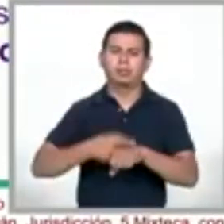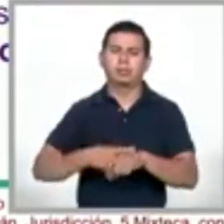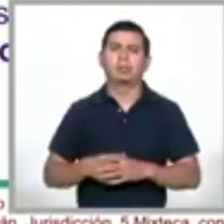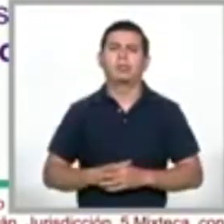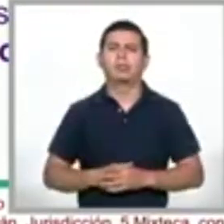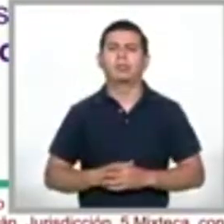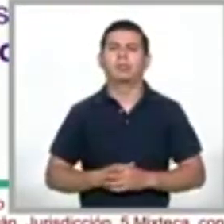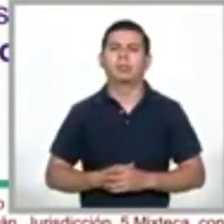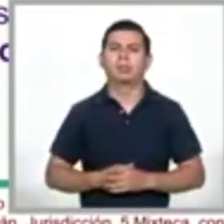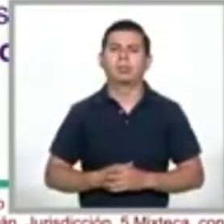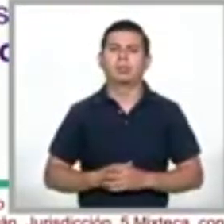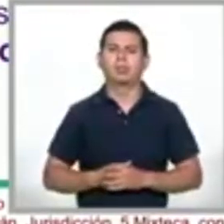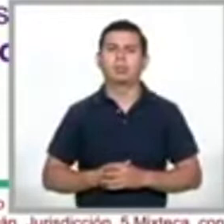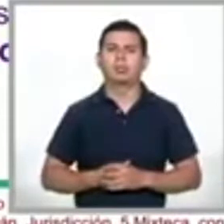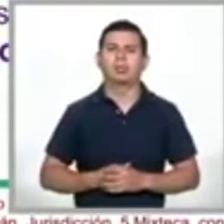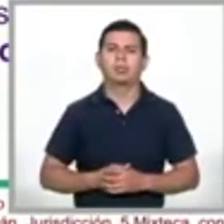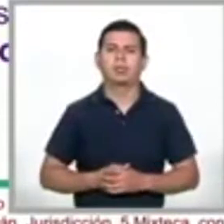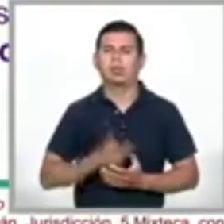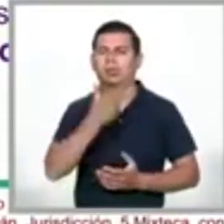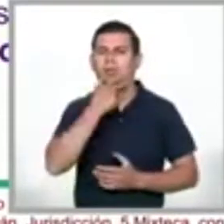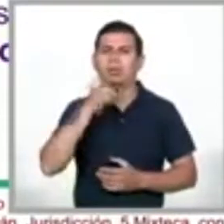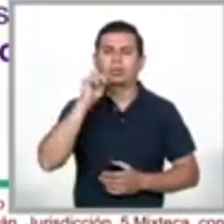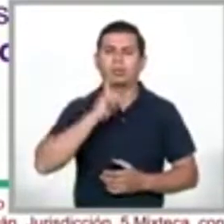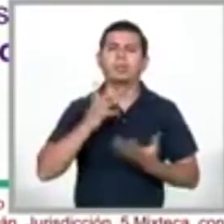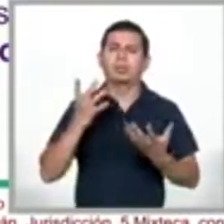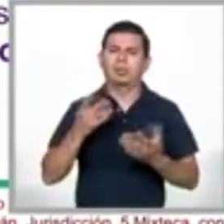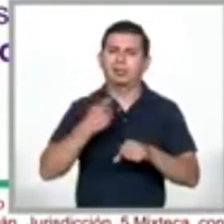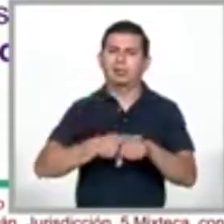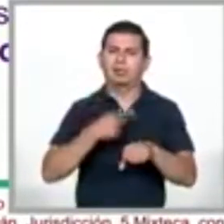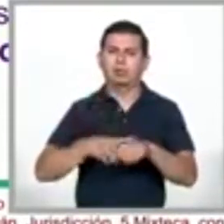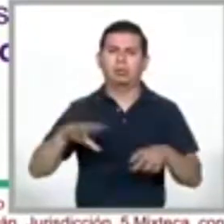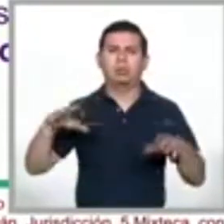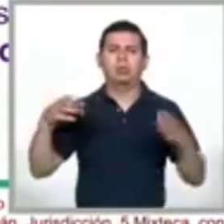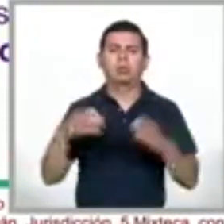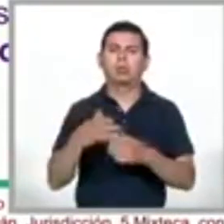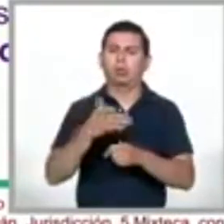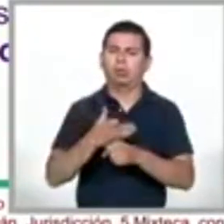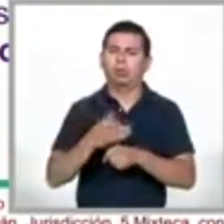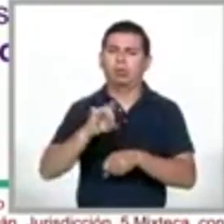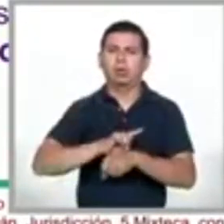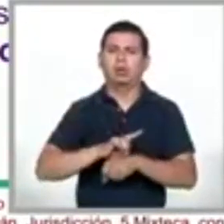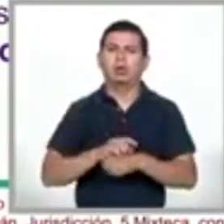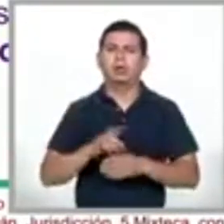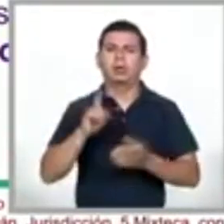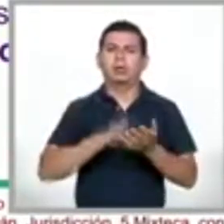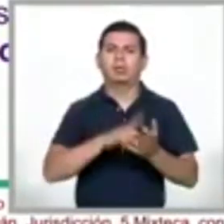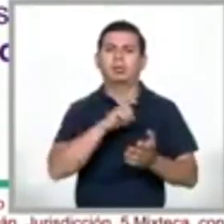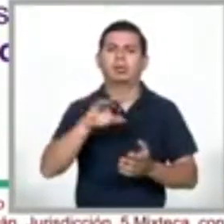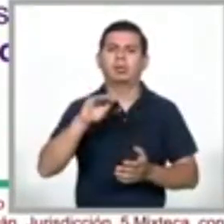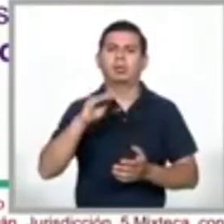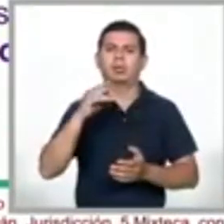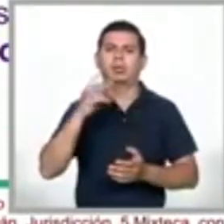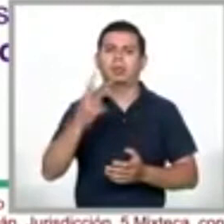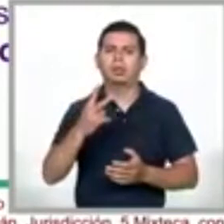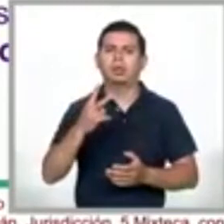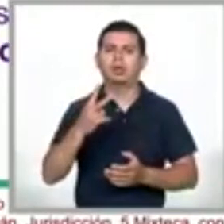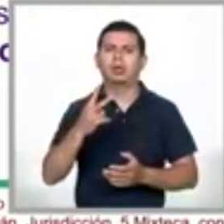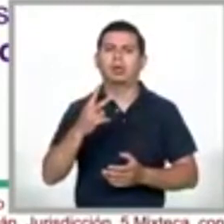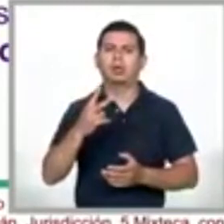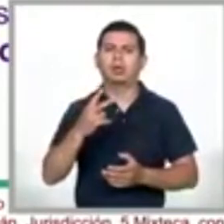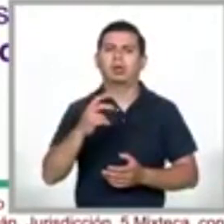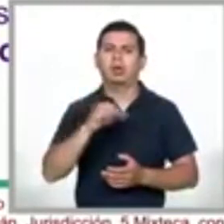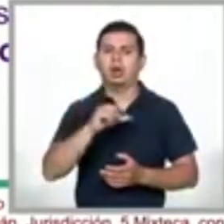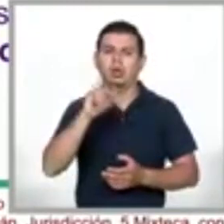De acuerdo a su distribución por sexo, del total de casos atendidos a esta jornada, 1.192 corresponden al